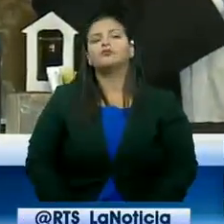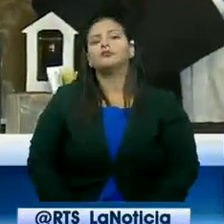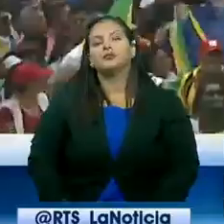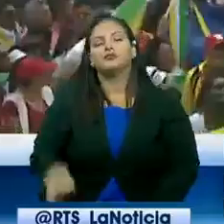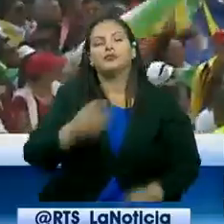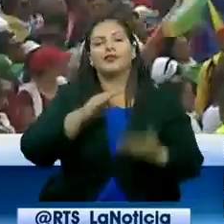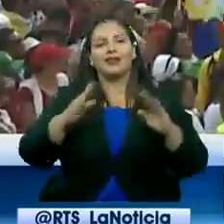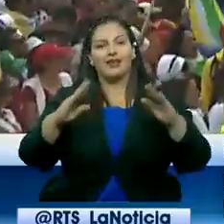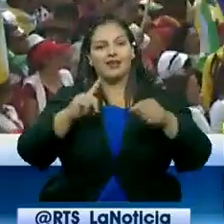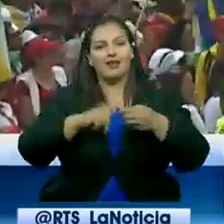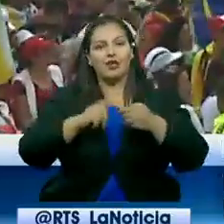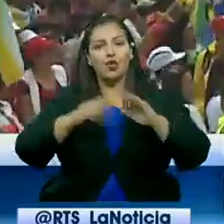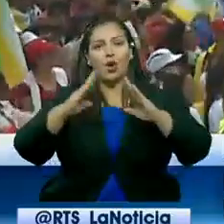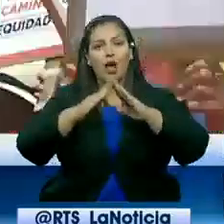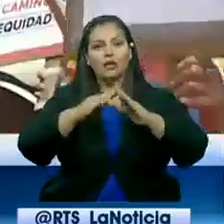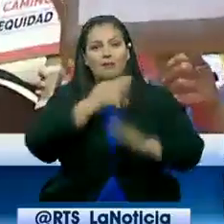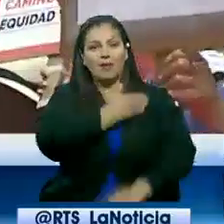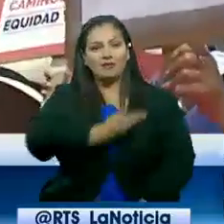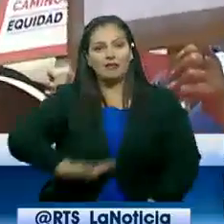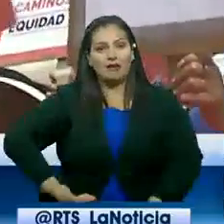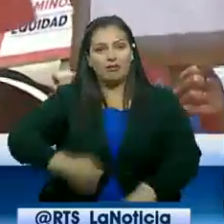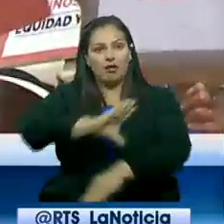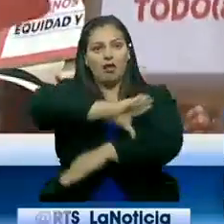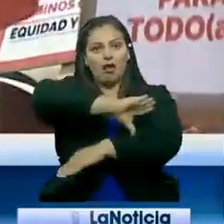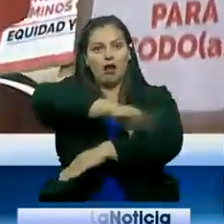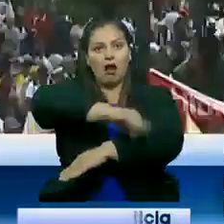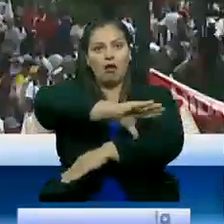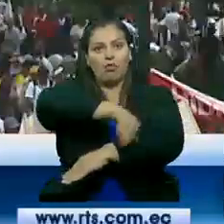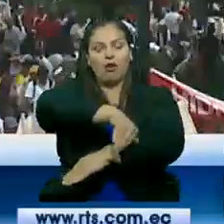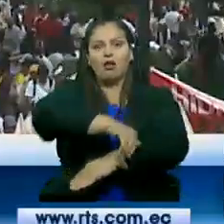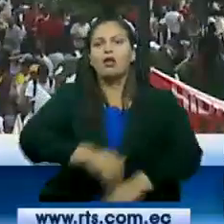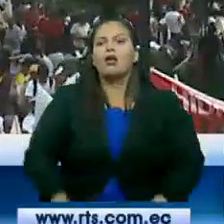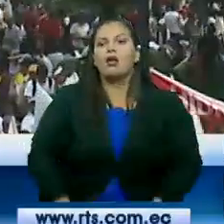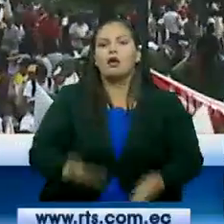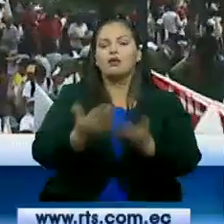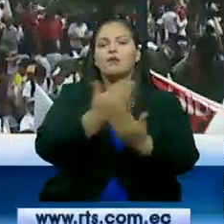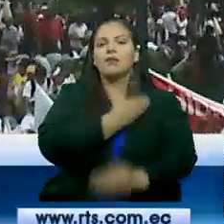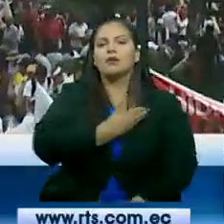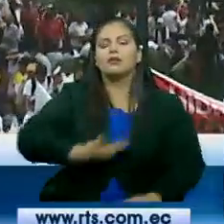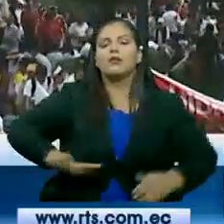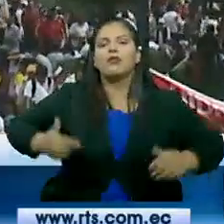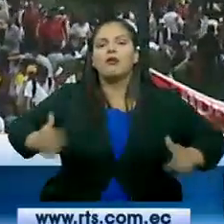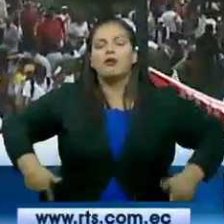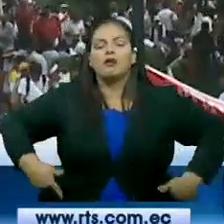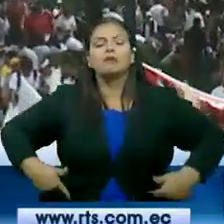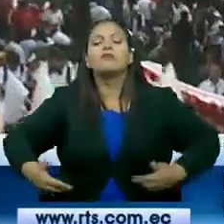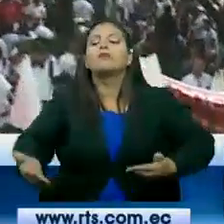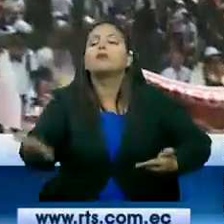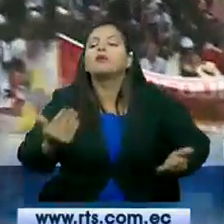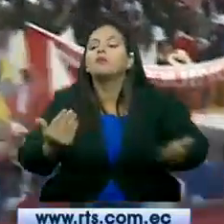Moreno. La Plaza de la República fue el sitio donde concluyó esta movilización, informó Sofía Vintimita.